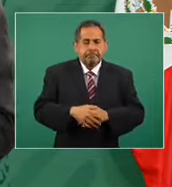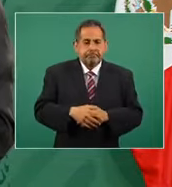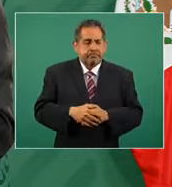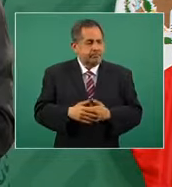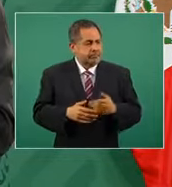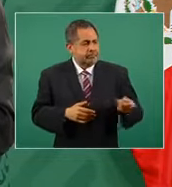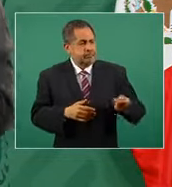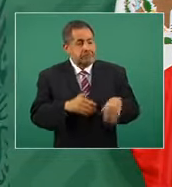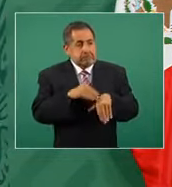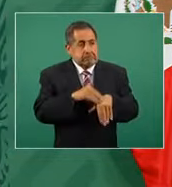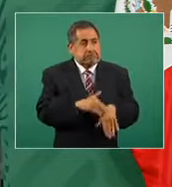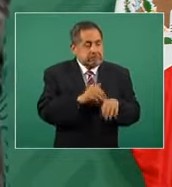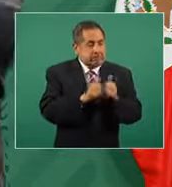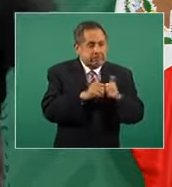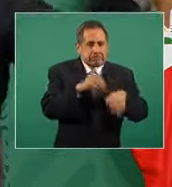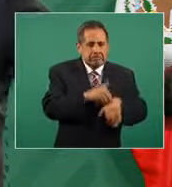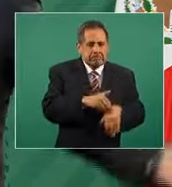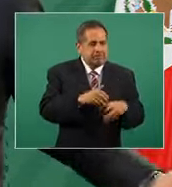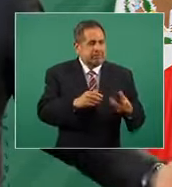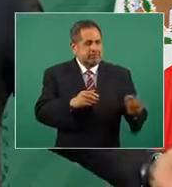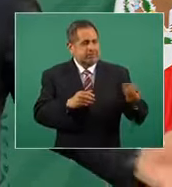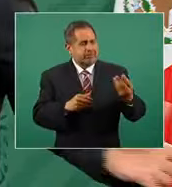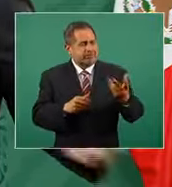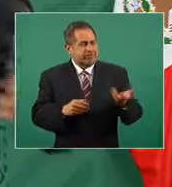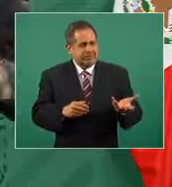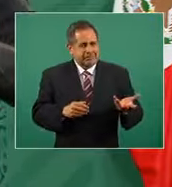consecuentes, y de repente